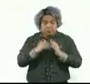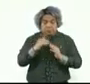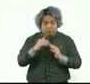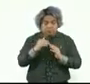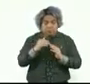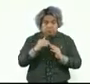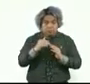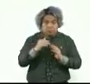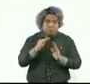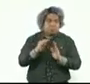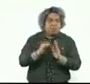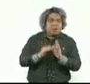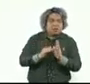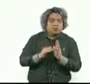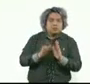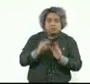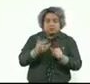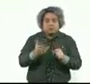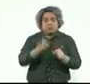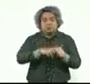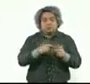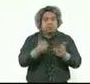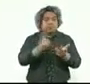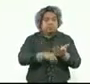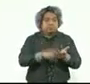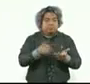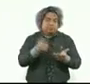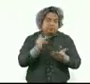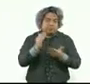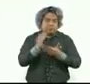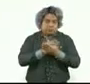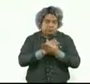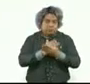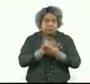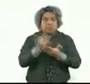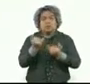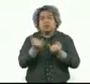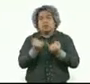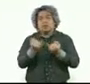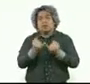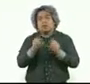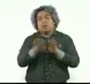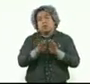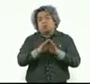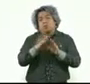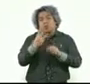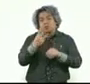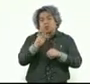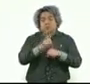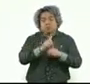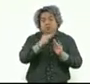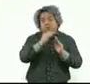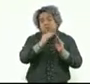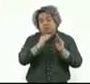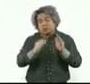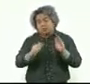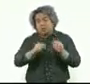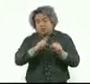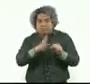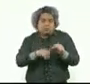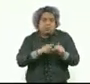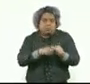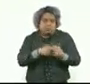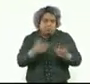de defunciones en hospitales por COVID, las lamentables defunciones, y tenemos una ligera tendencia a la baja en los últimos 3 días. Esto es natural, ¿no?, porque primero